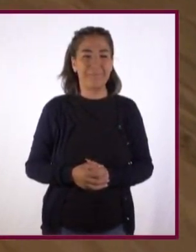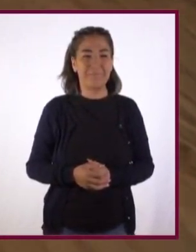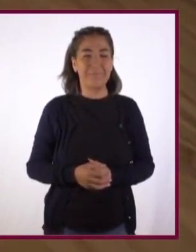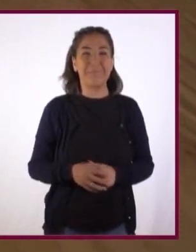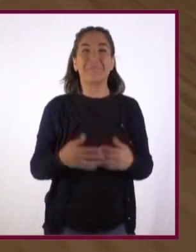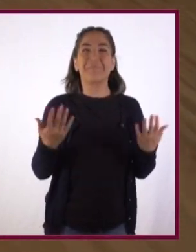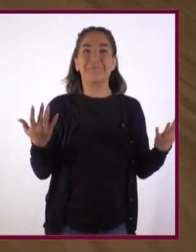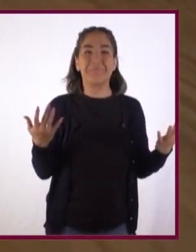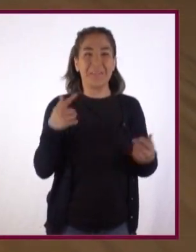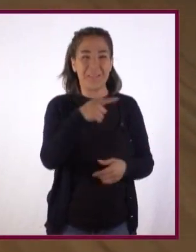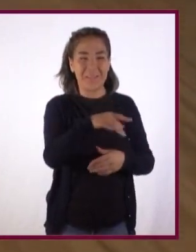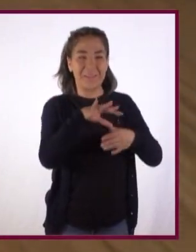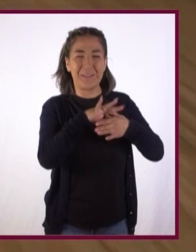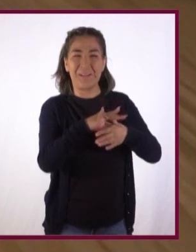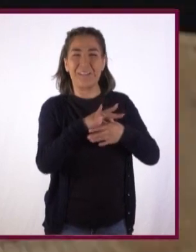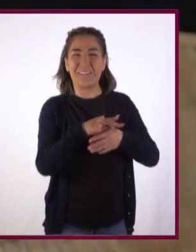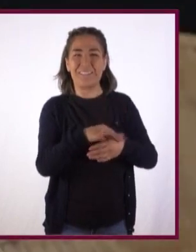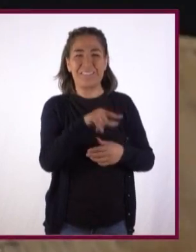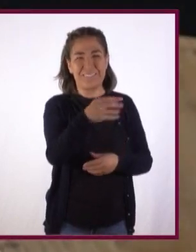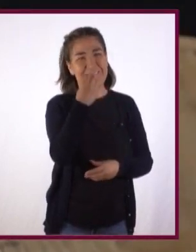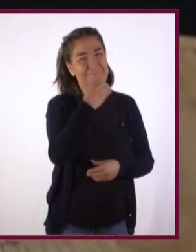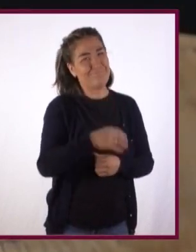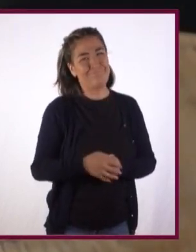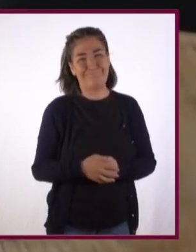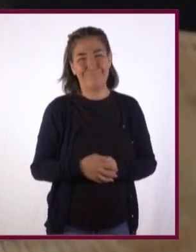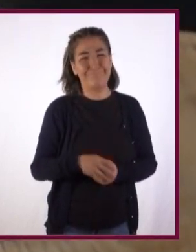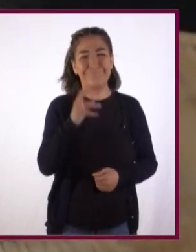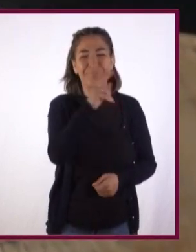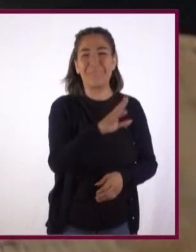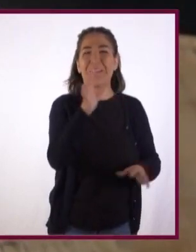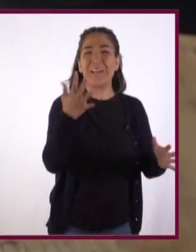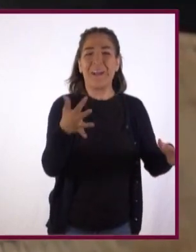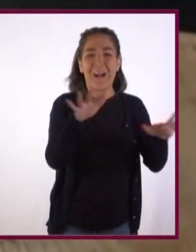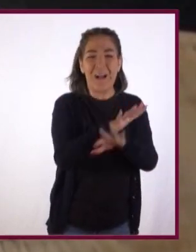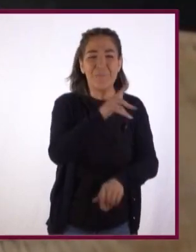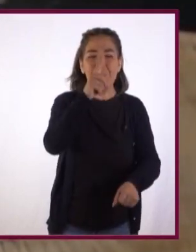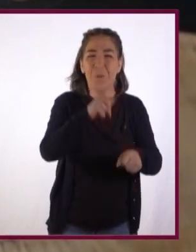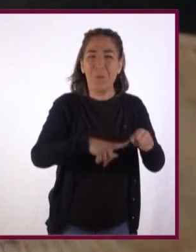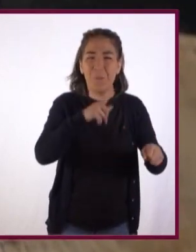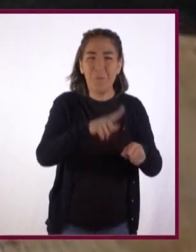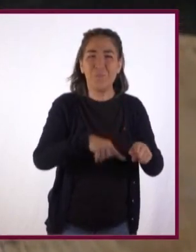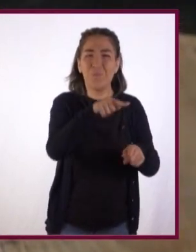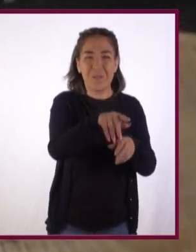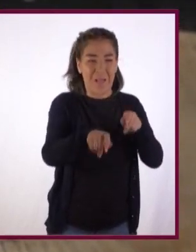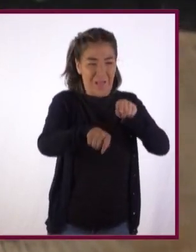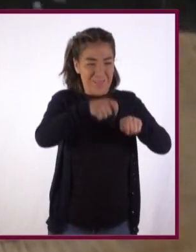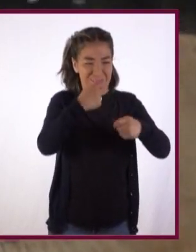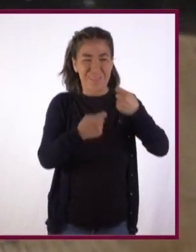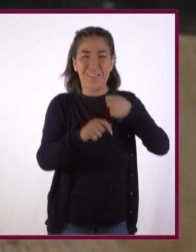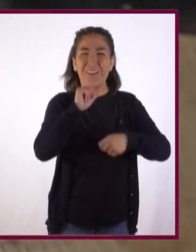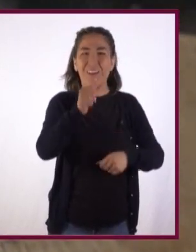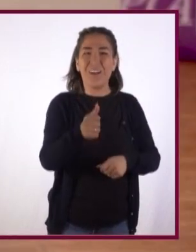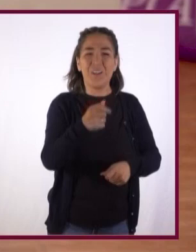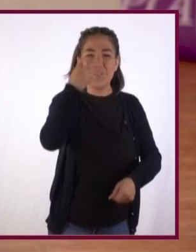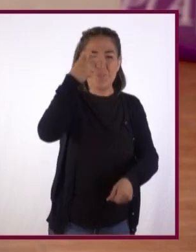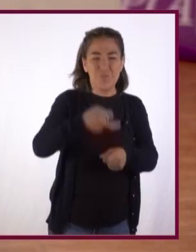No, pues esa carne no se ve nada apetecible, ¿eh? Para empezar, cambió un poco su color y perdió toda su elasticidad,